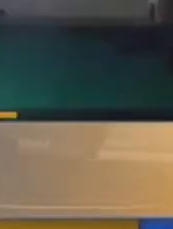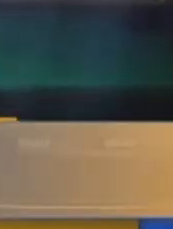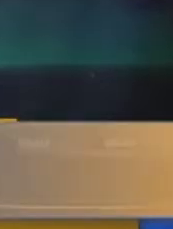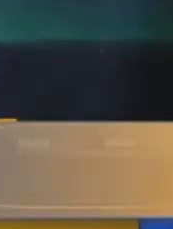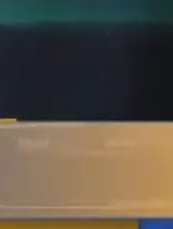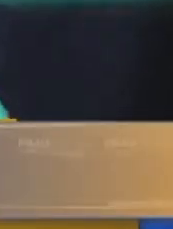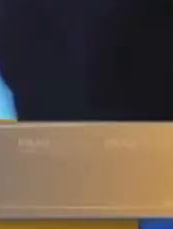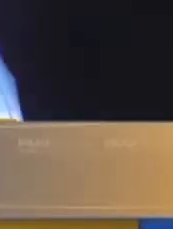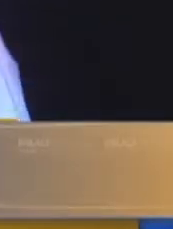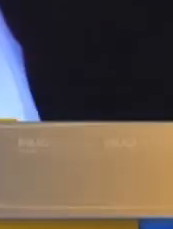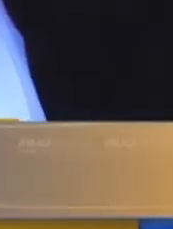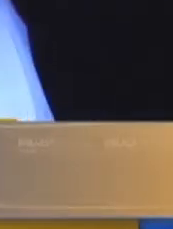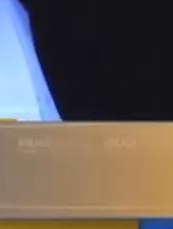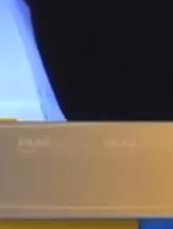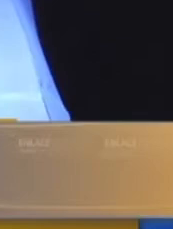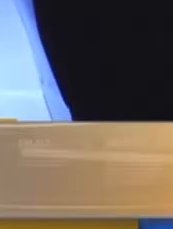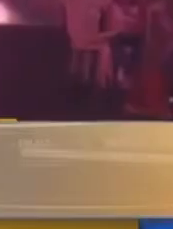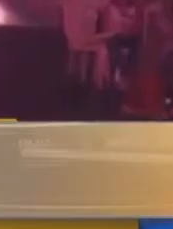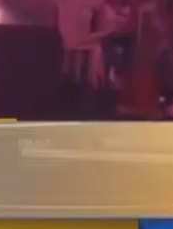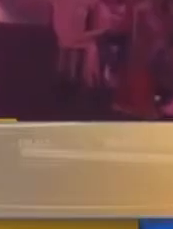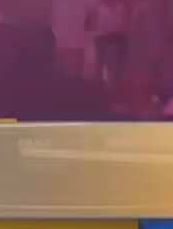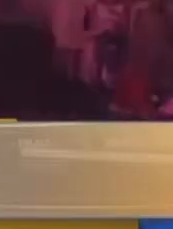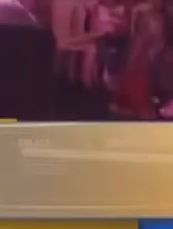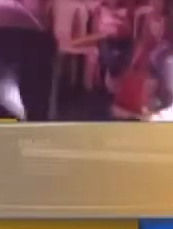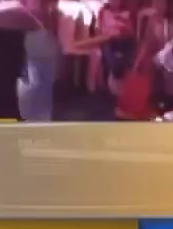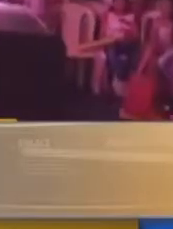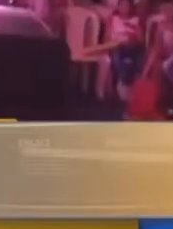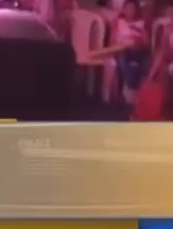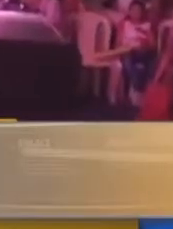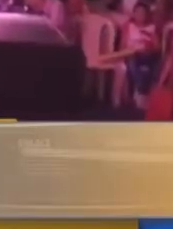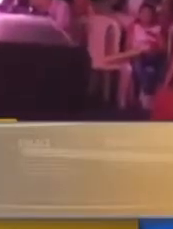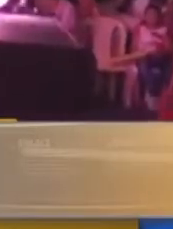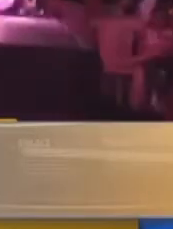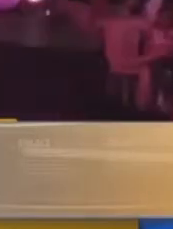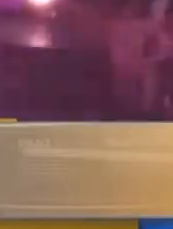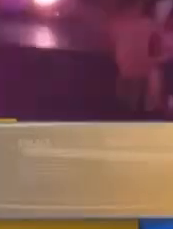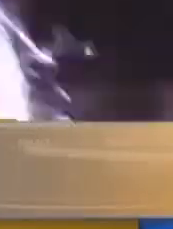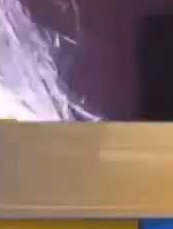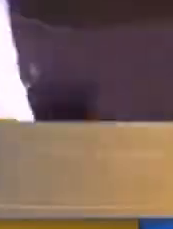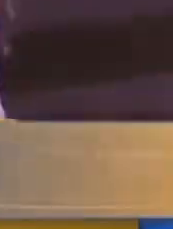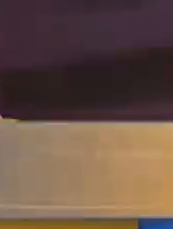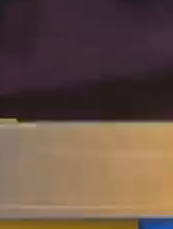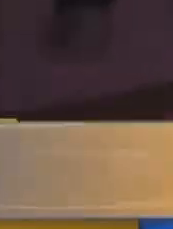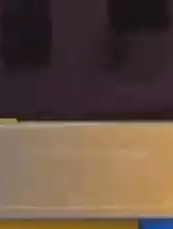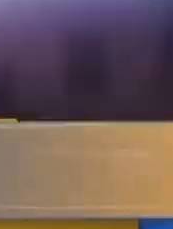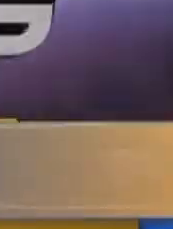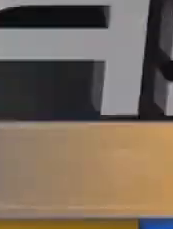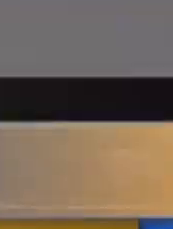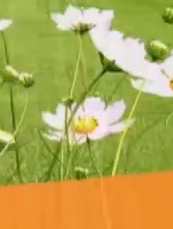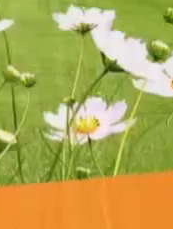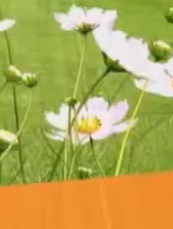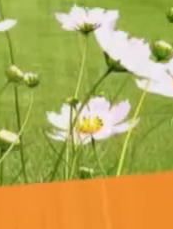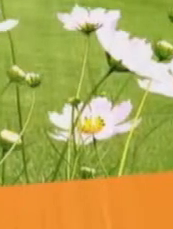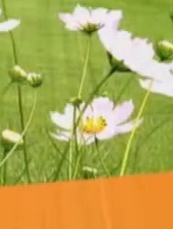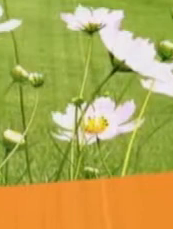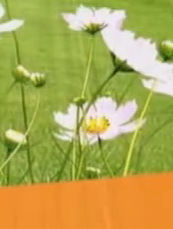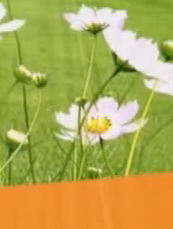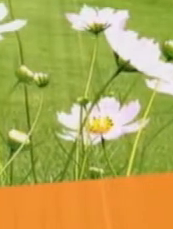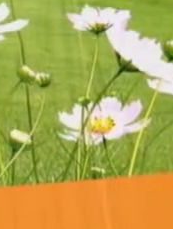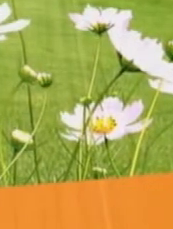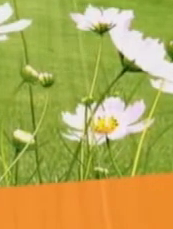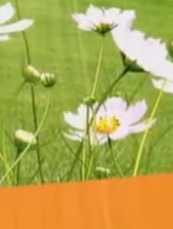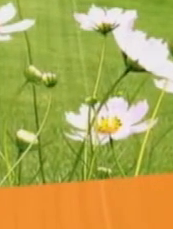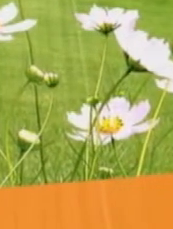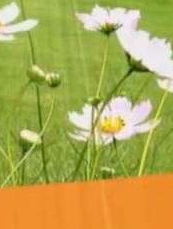al cierre, convocan a candidatas del reinado del dulce que se cumplirá en el mes de noviembre en la ciudad de Florida Blanca. Con el